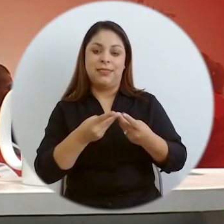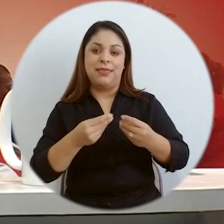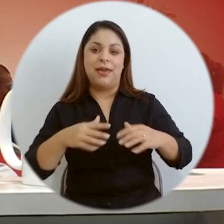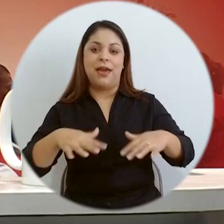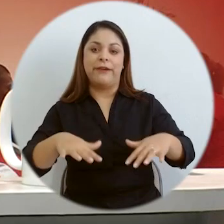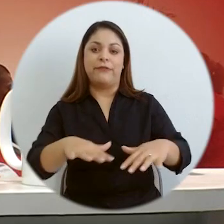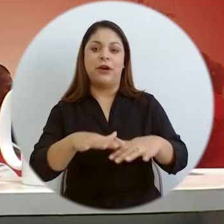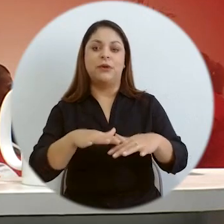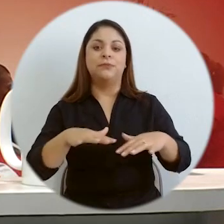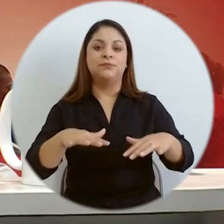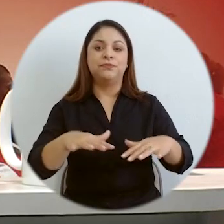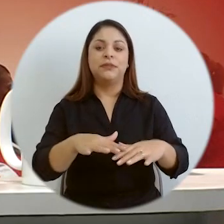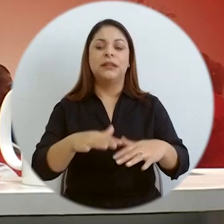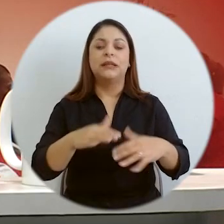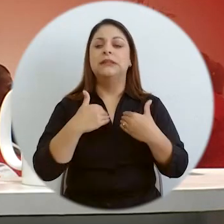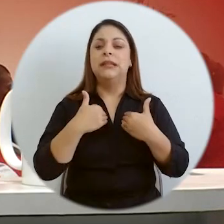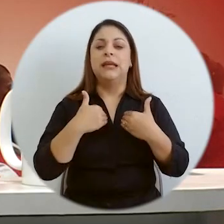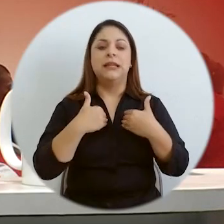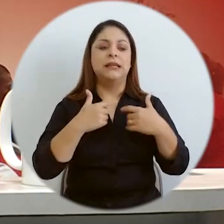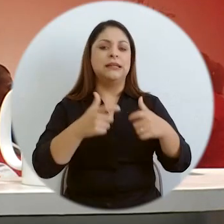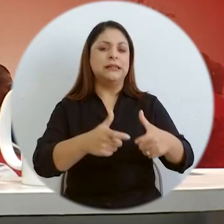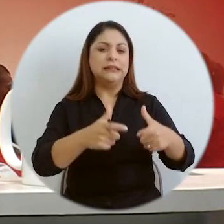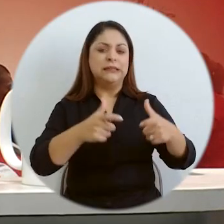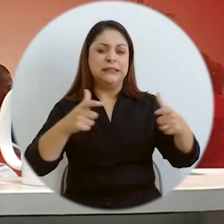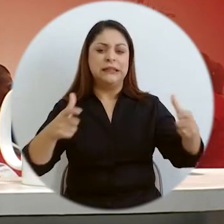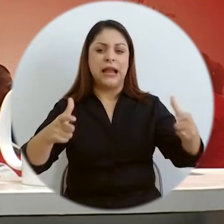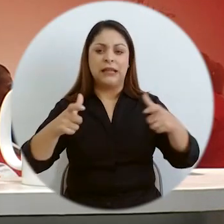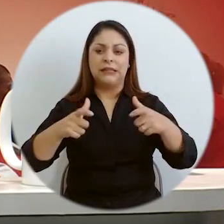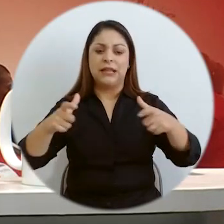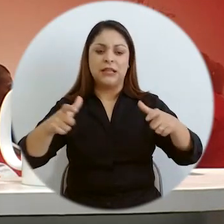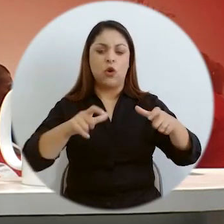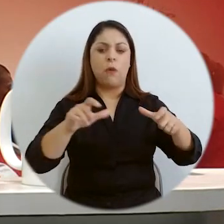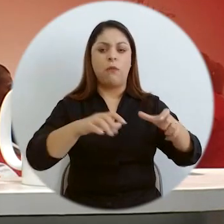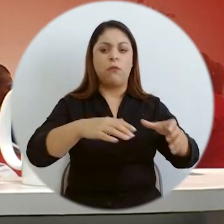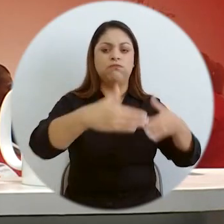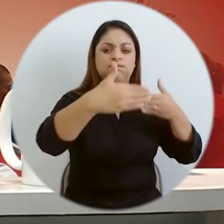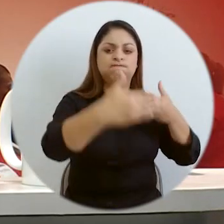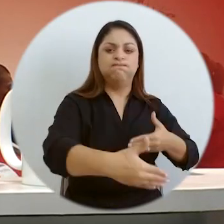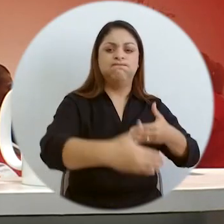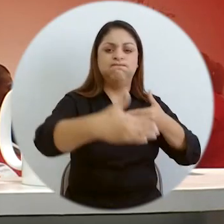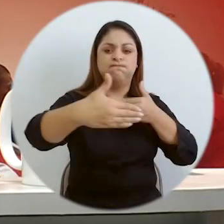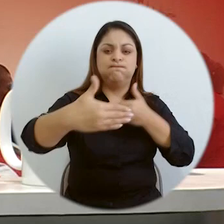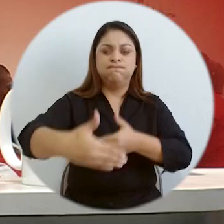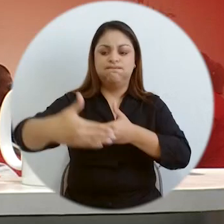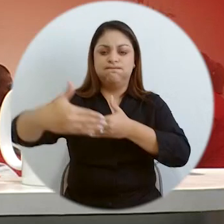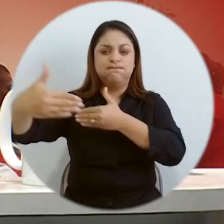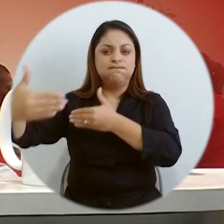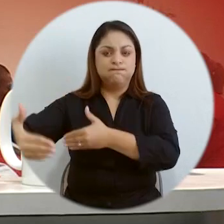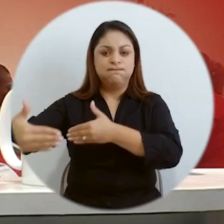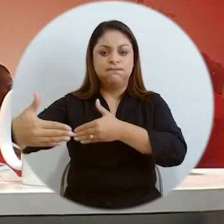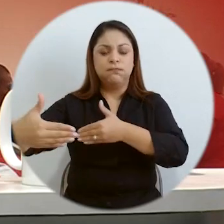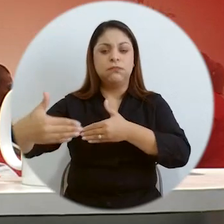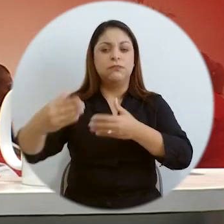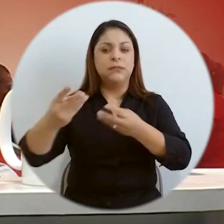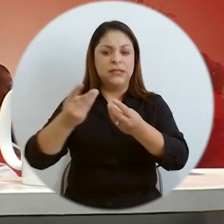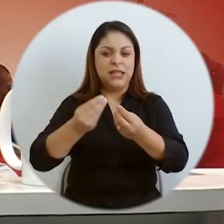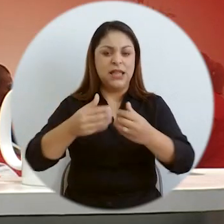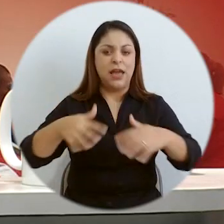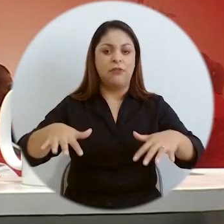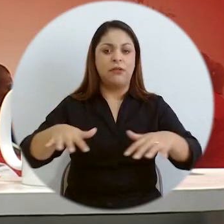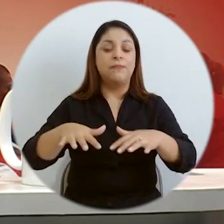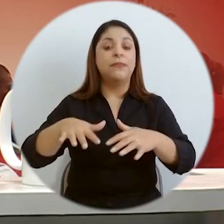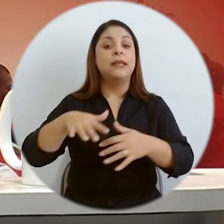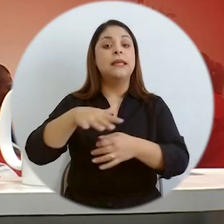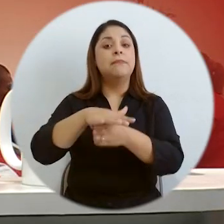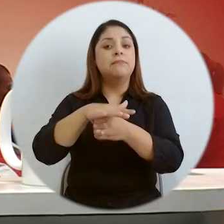concentrada en grandes latifundios, o pues la tendencia histórica fue esa. Y entonces, ante estas presiones